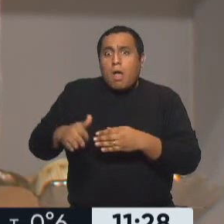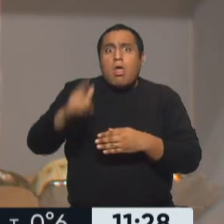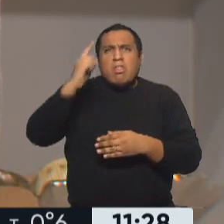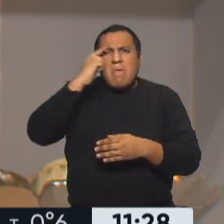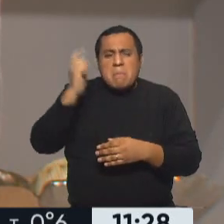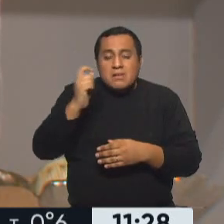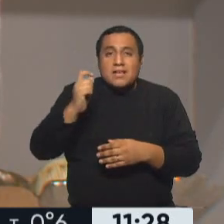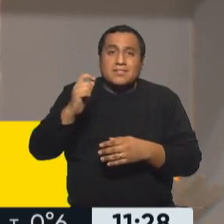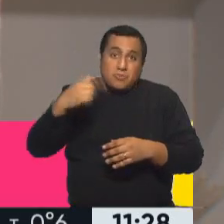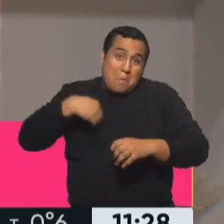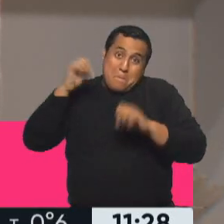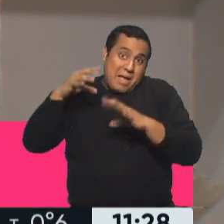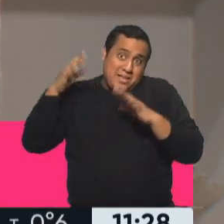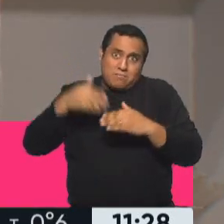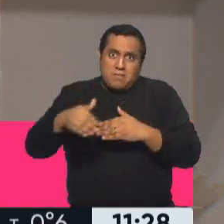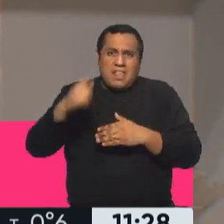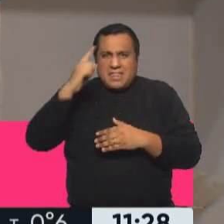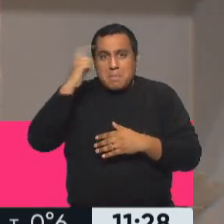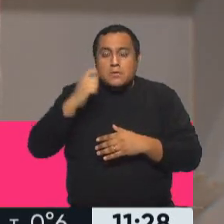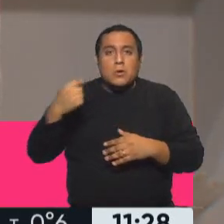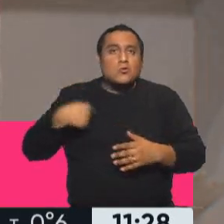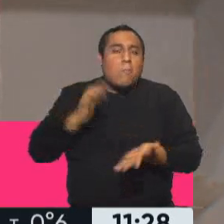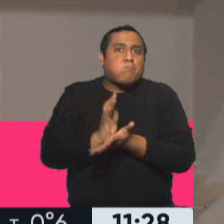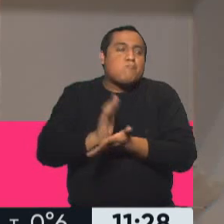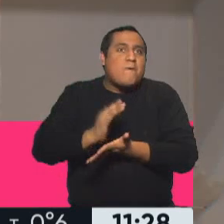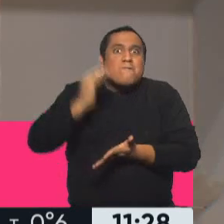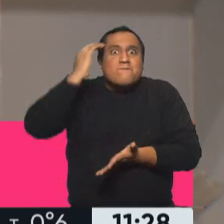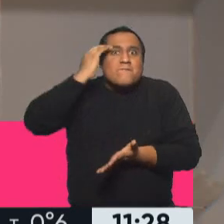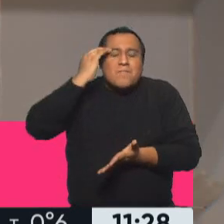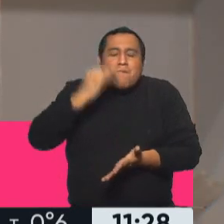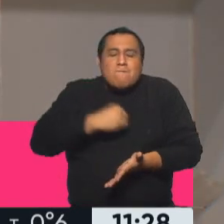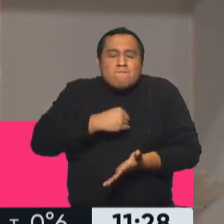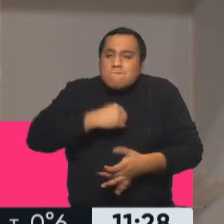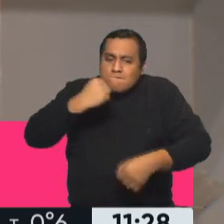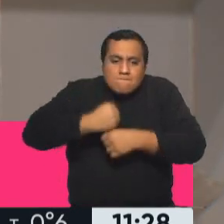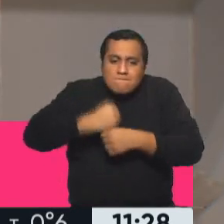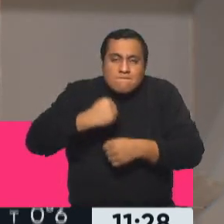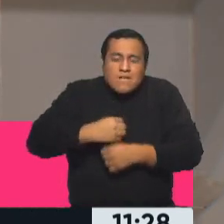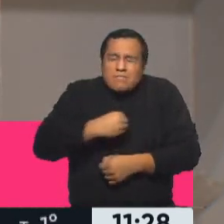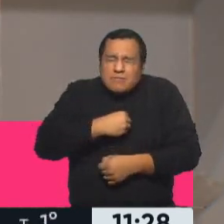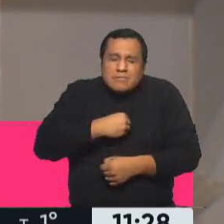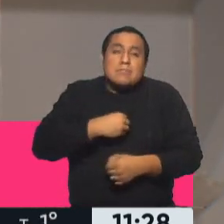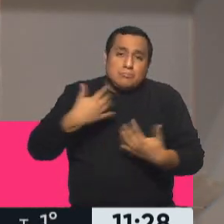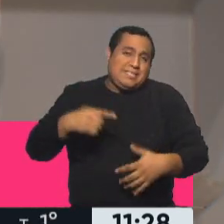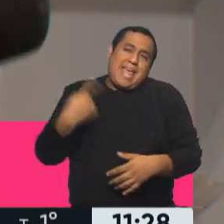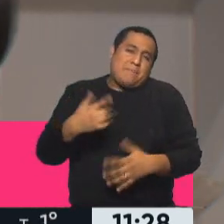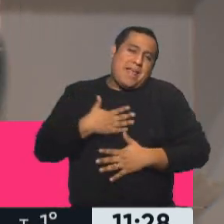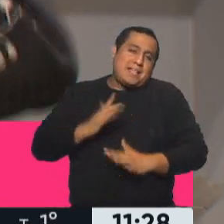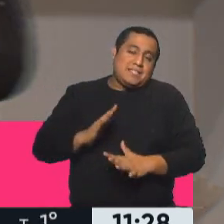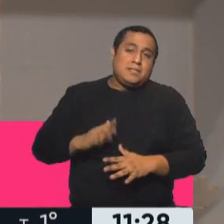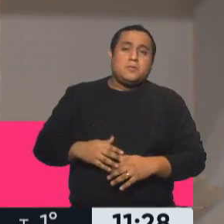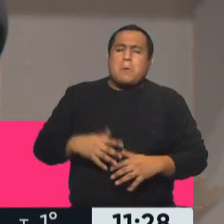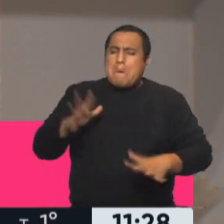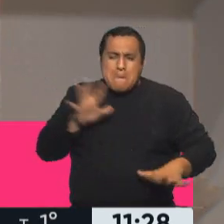meses de hacer magia, yo estaba enfermo, pero apasionado, le meto mucha pasión a lo que hago siempre. Y bueno, me